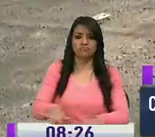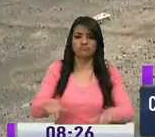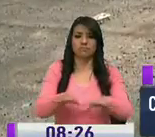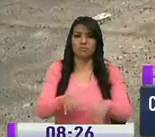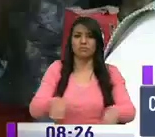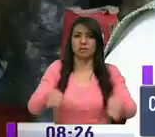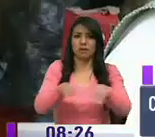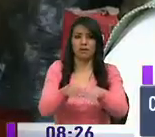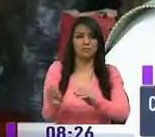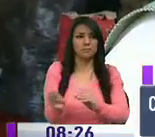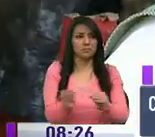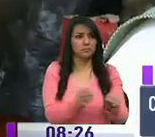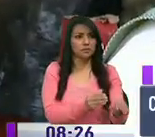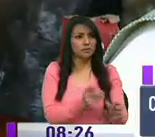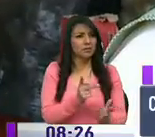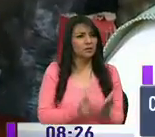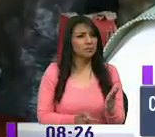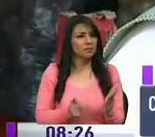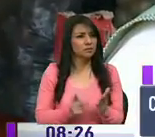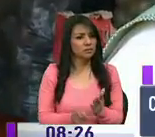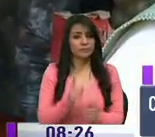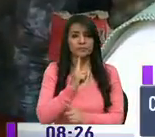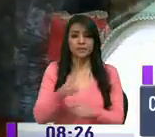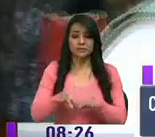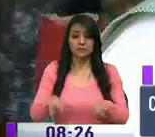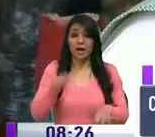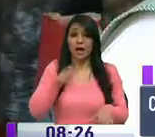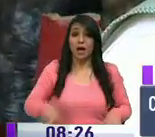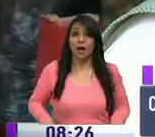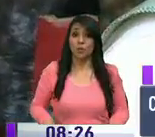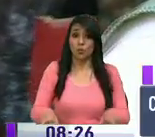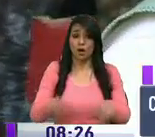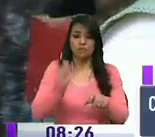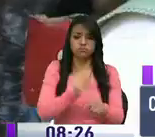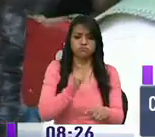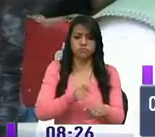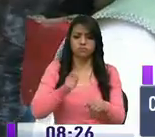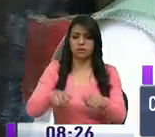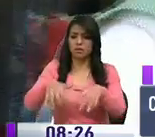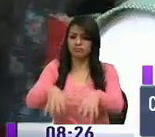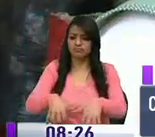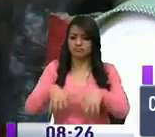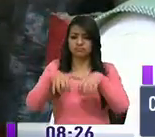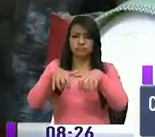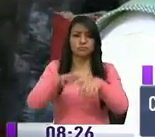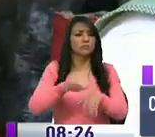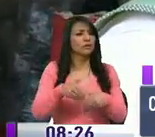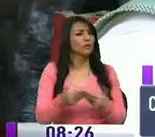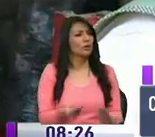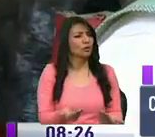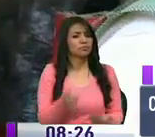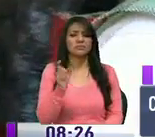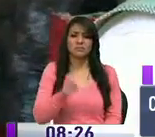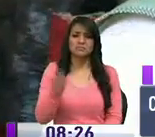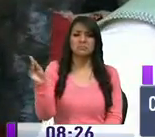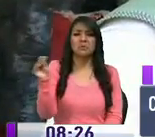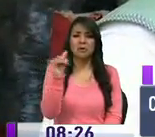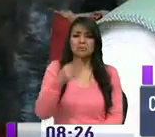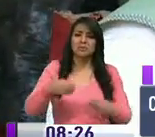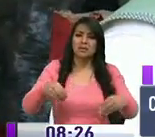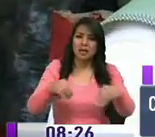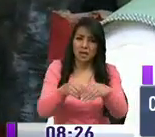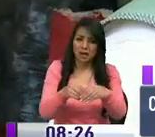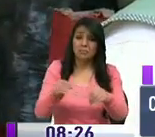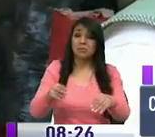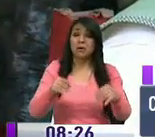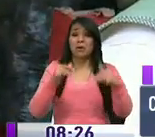tierra. Destaparon para una calzación de agua y dejaron ahí. ¿Cómo les afecta? El polvo, la tierra. O sea, lo que viene el polvo